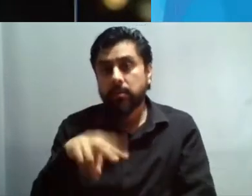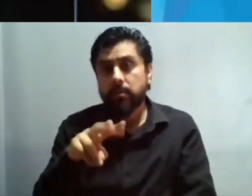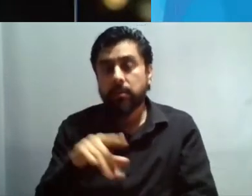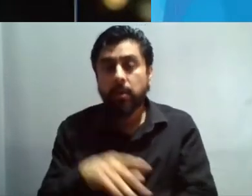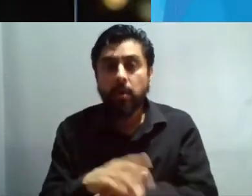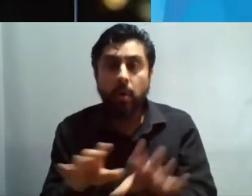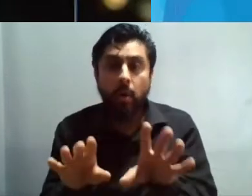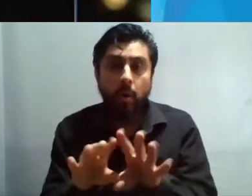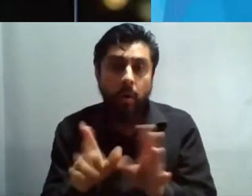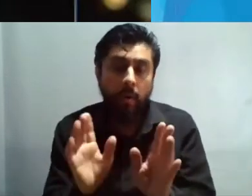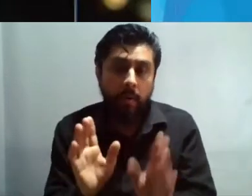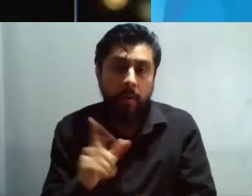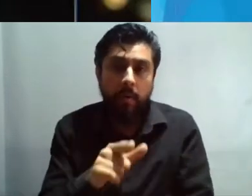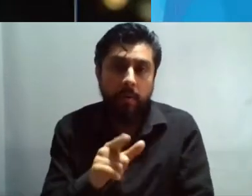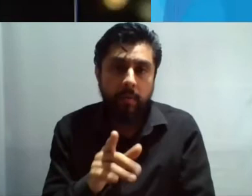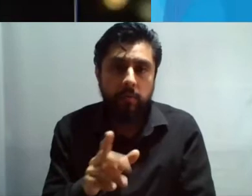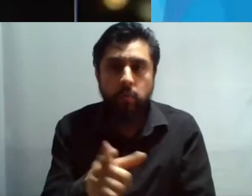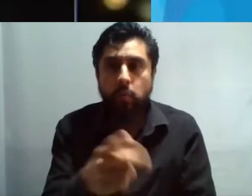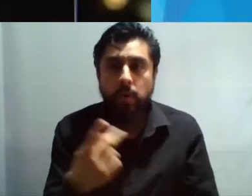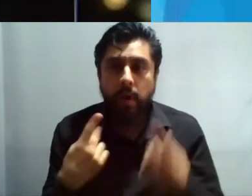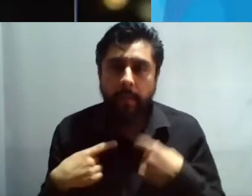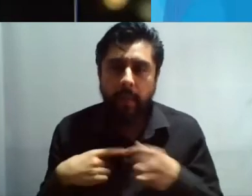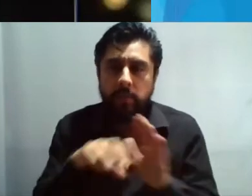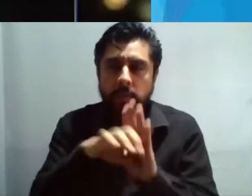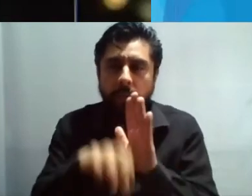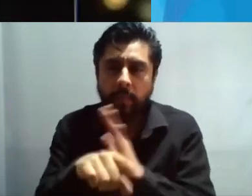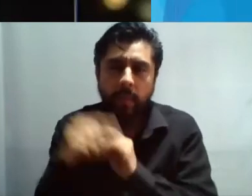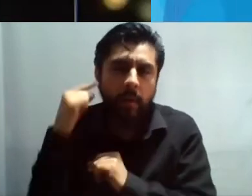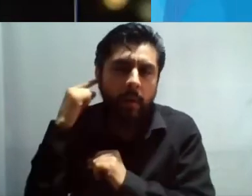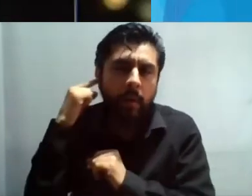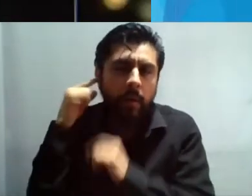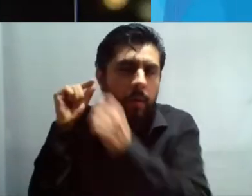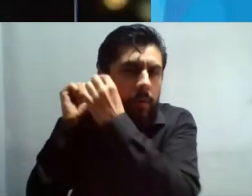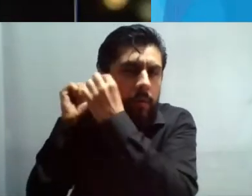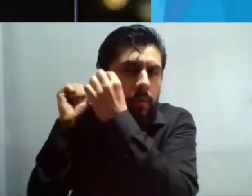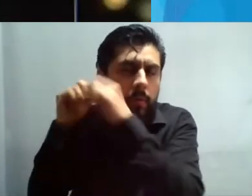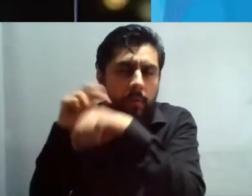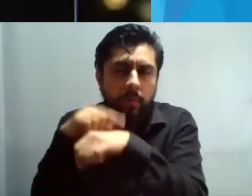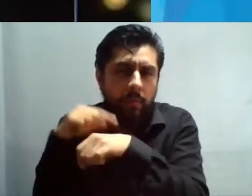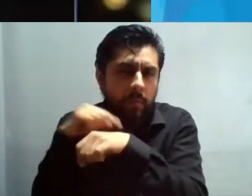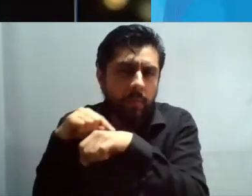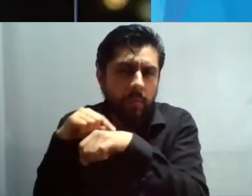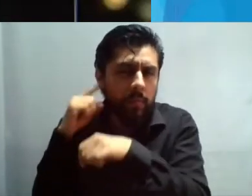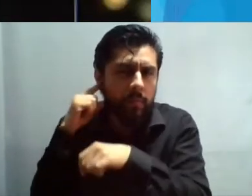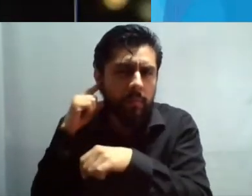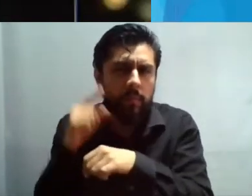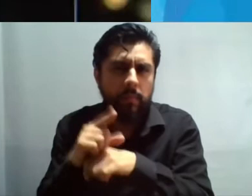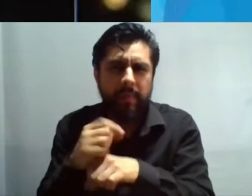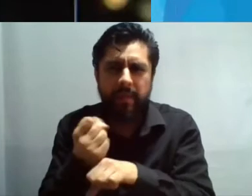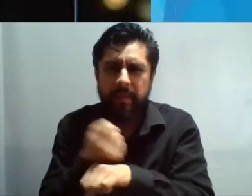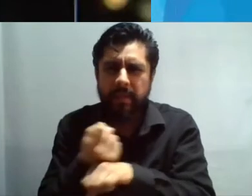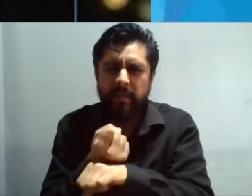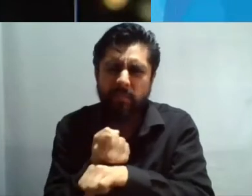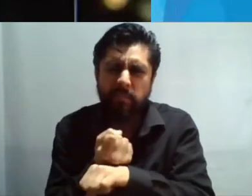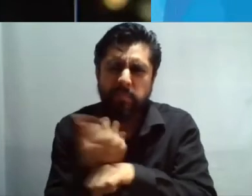si coincide con que es un paciente que tiene un vasito fuera del lugar y está al fondo un sangrado tan abundante